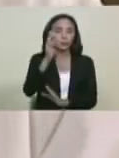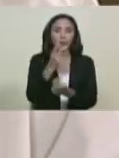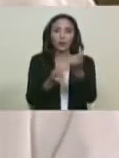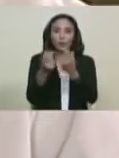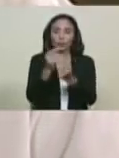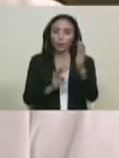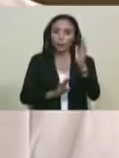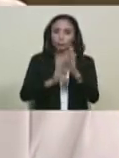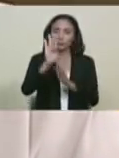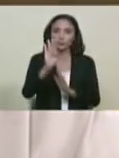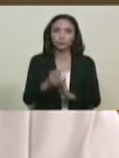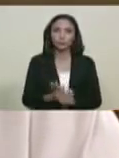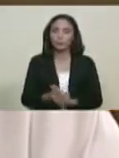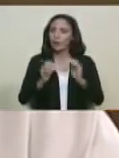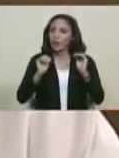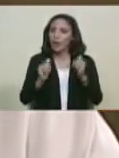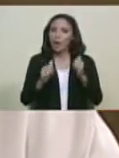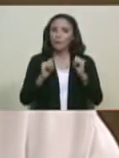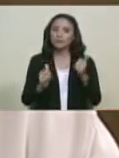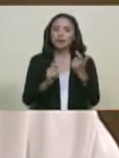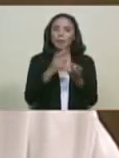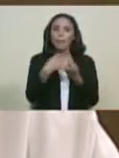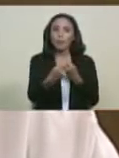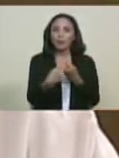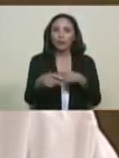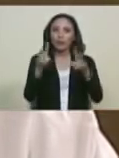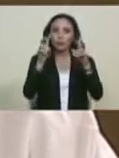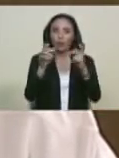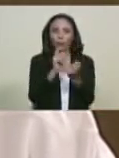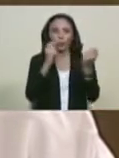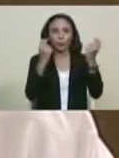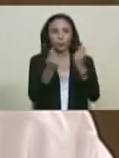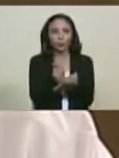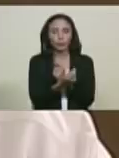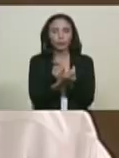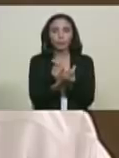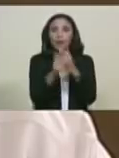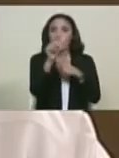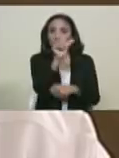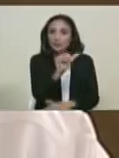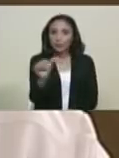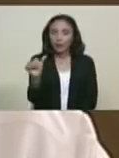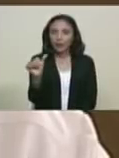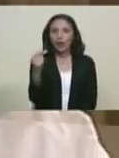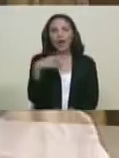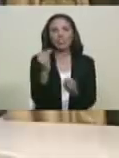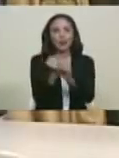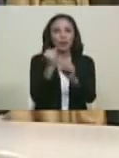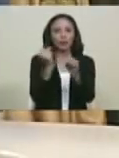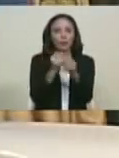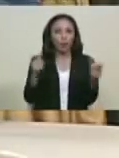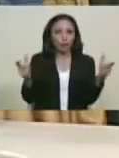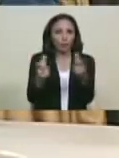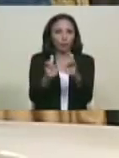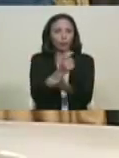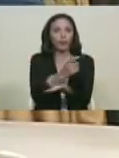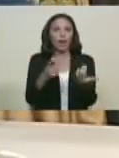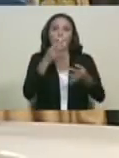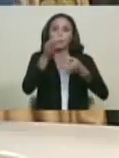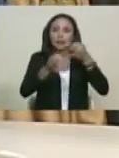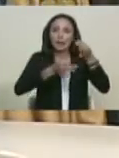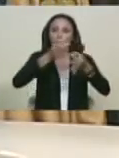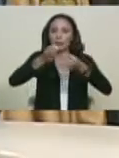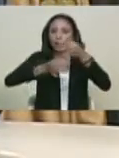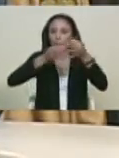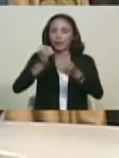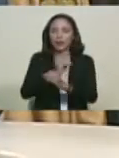porque empieza la reconversión monetaria esta semana vamos a estar dedicados a explicar día por